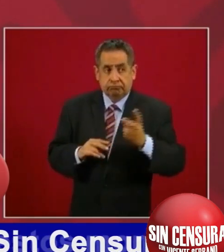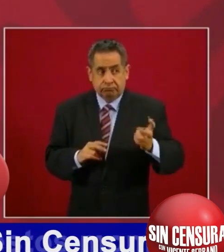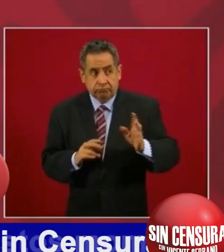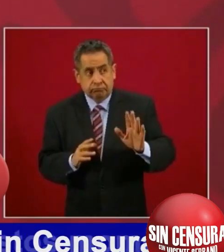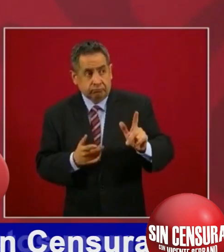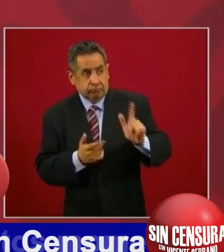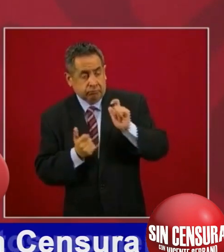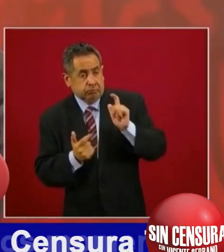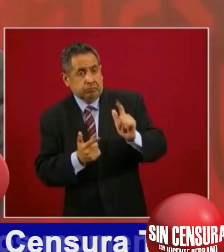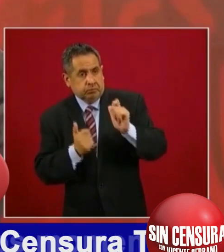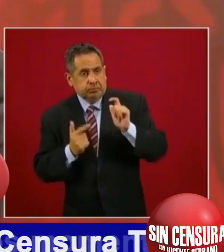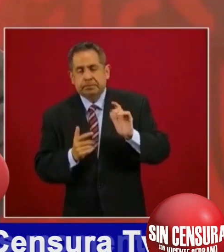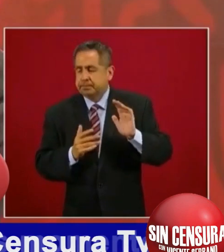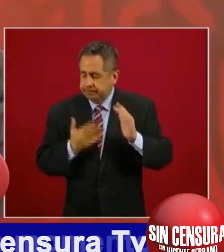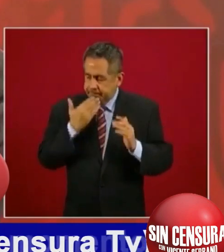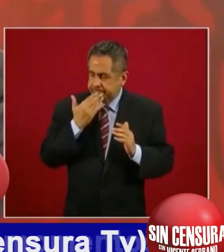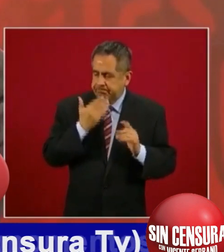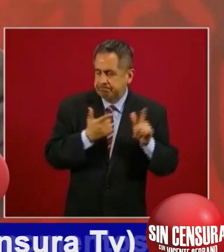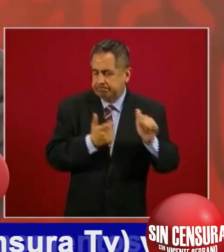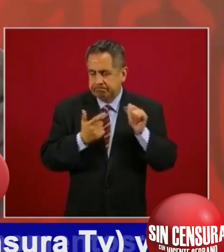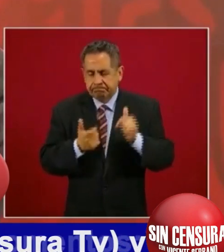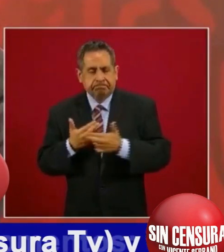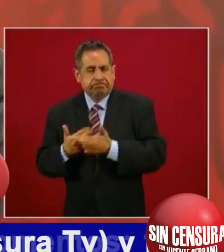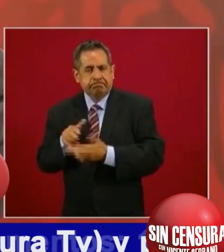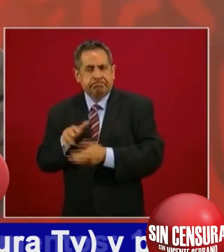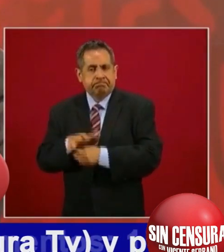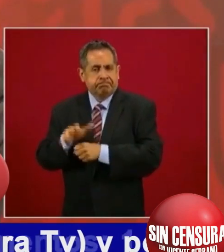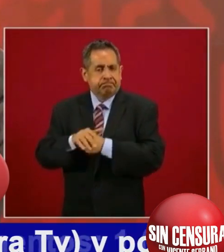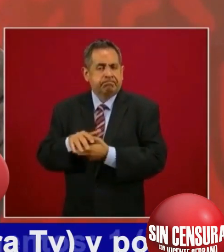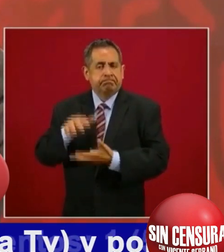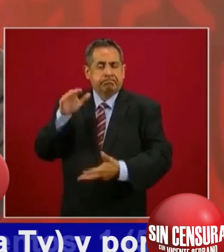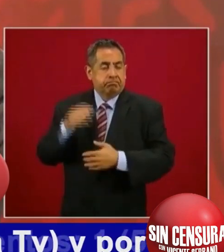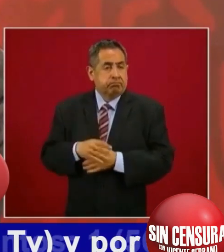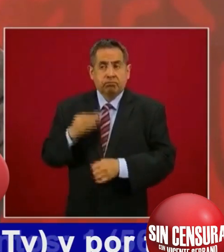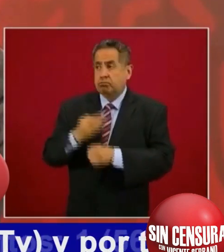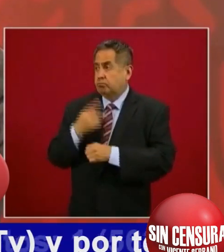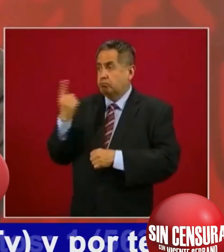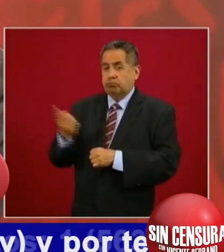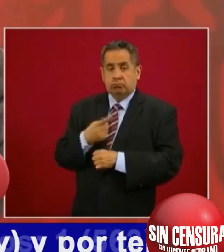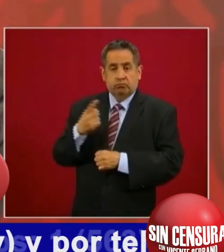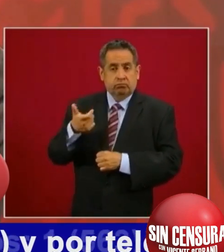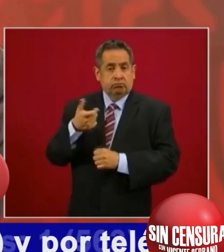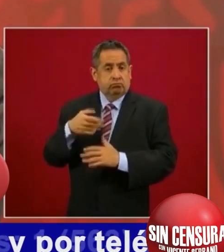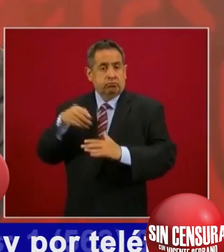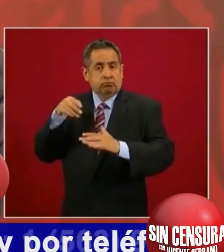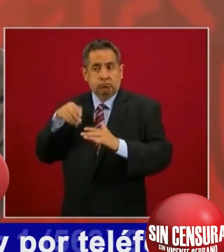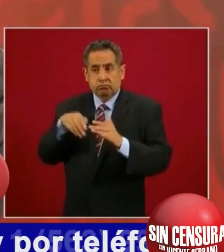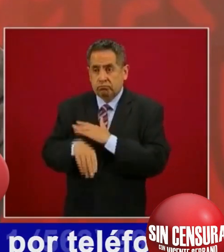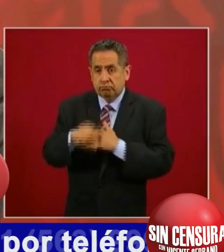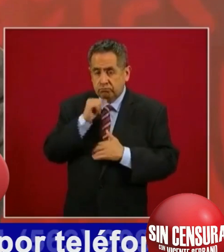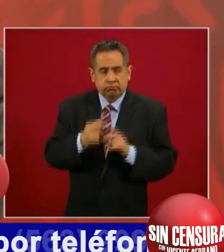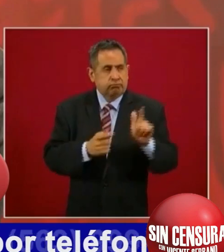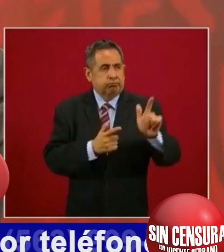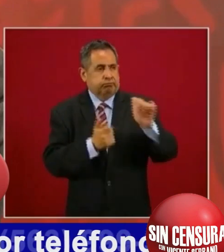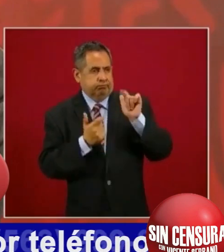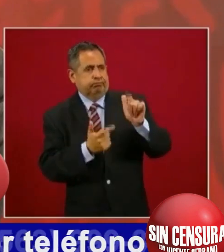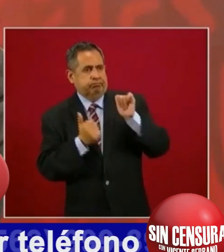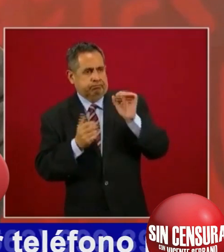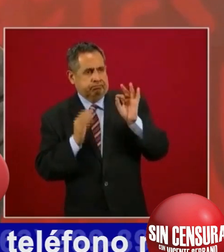la recaudación, no se ha desplomado la recaudación a pesar de la